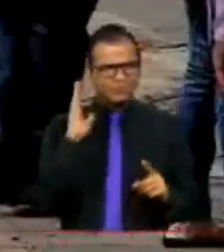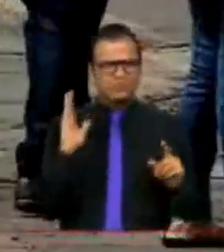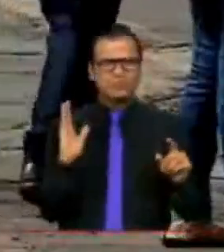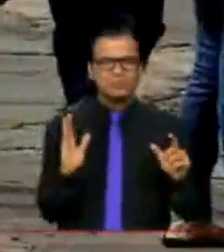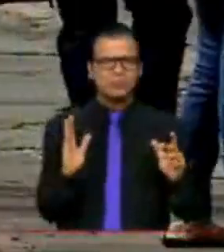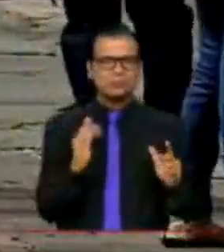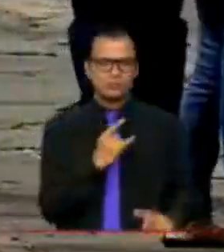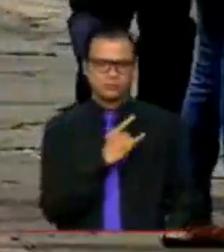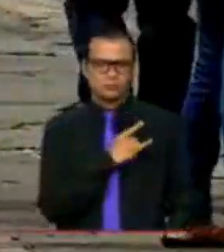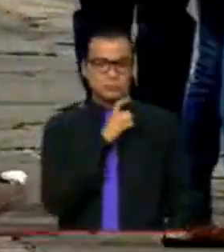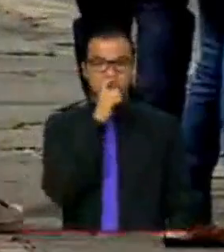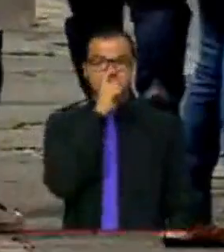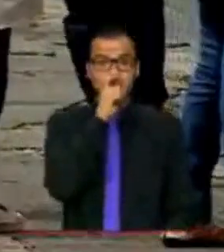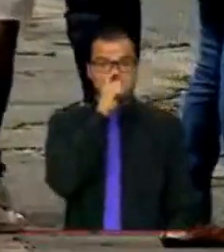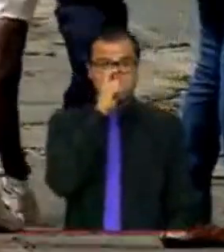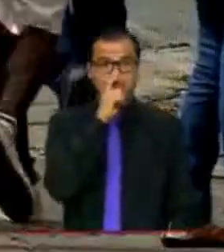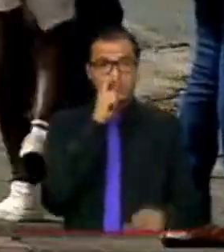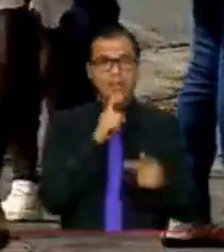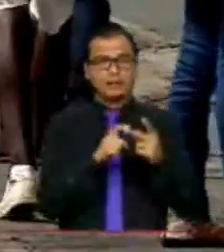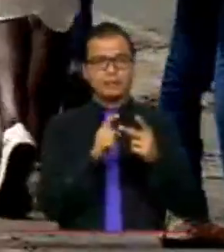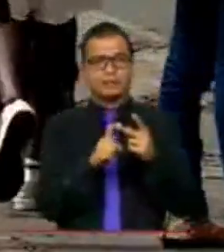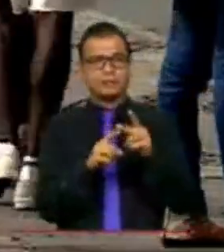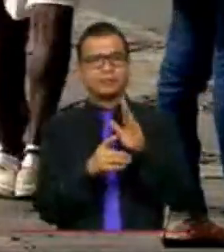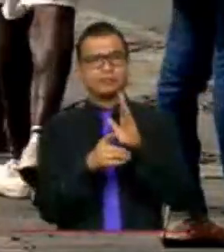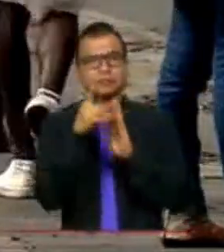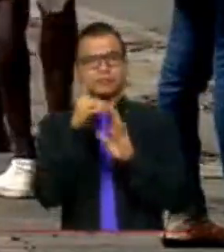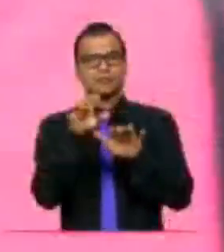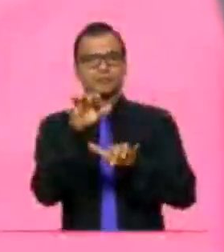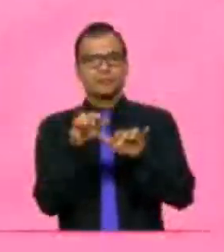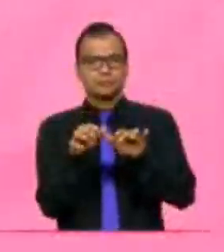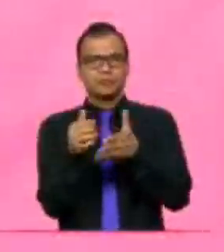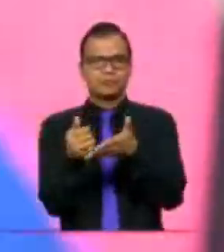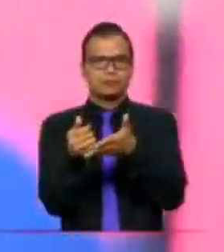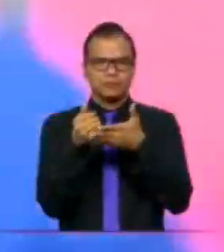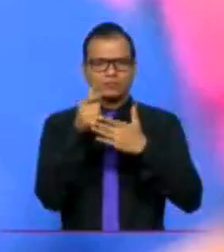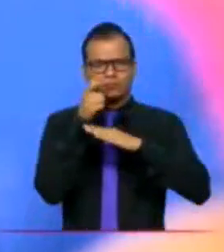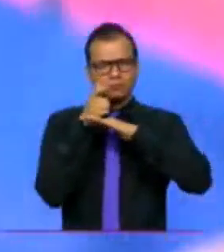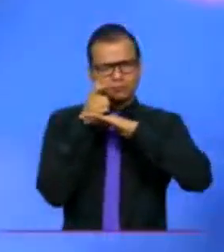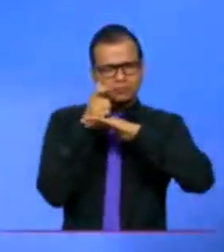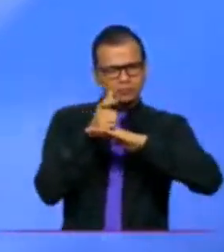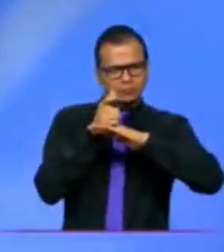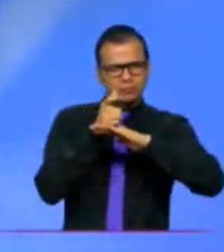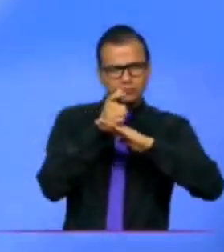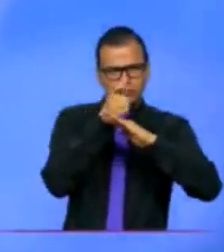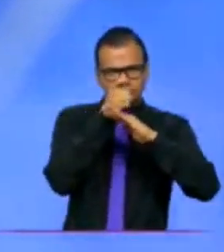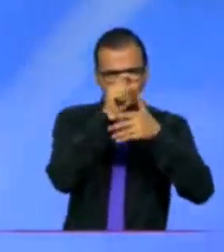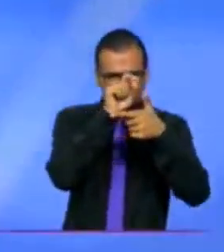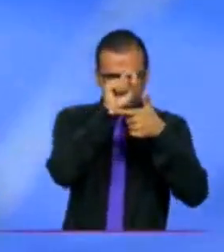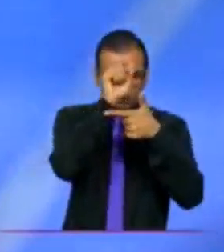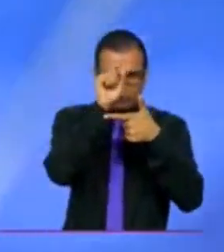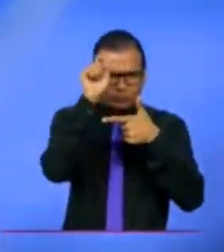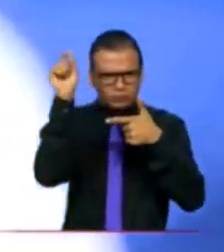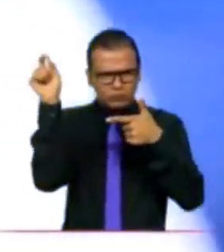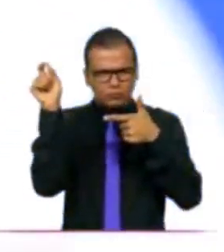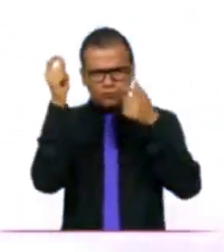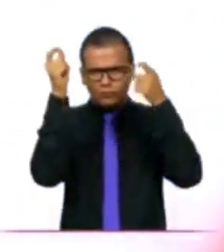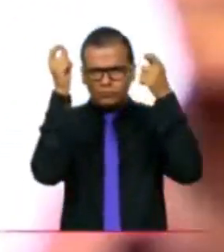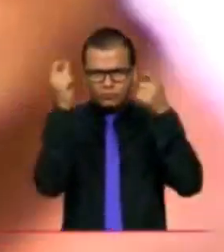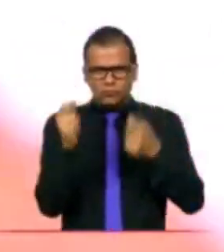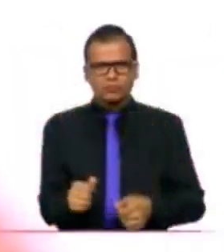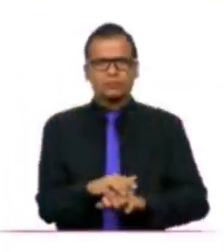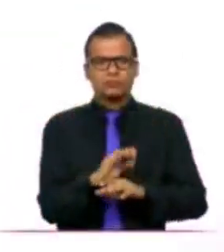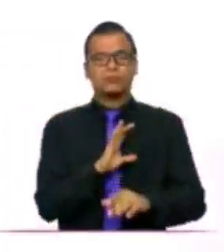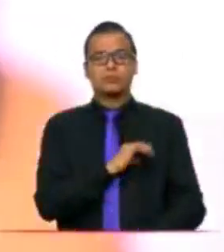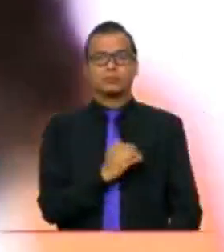en el cual la Universidad Javeriana y la Secretaría de Desarrollo le realizan pues, el seguimiento y el cálculo asociado, la ciudad